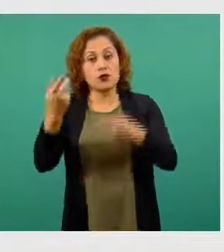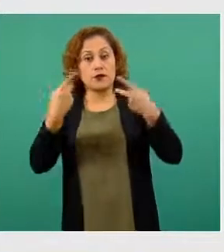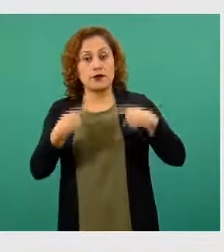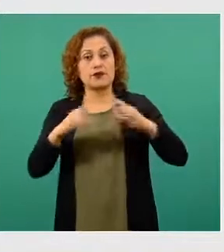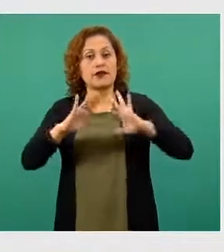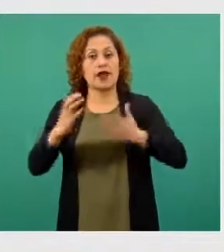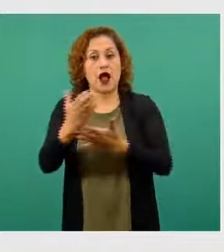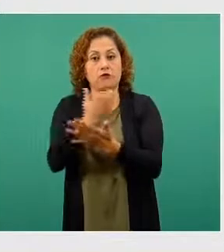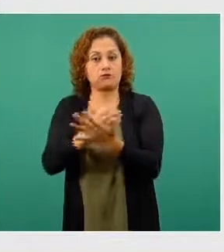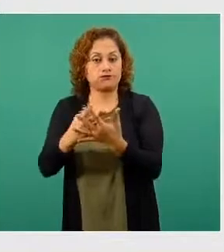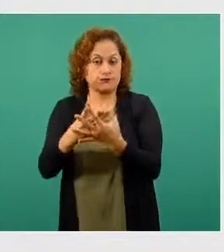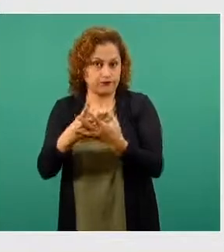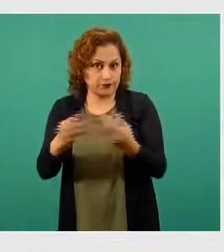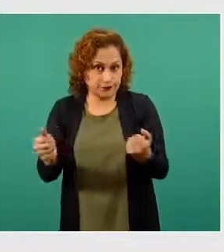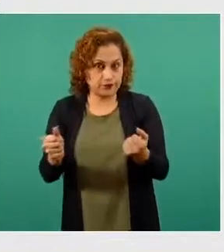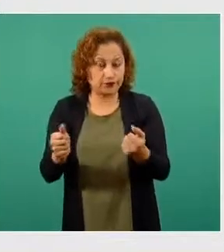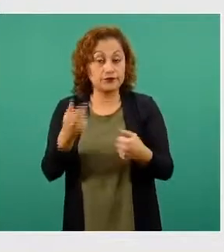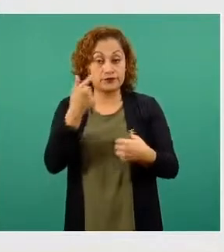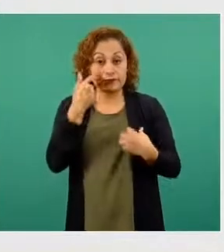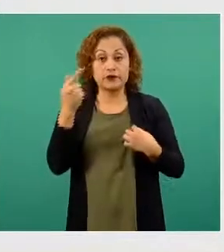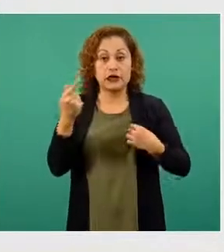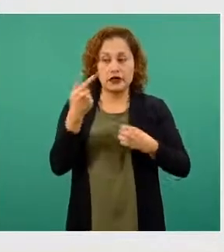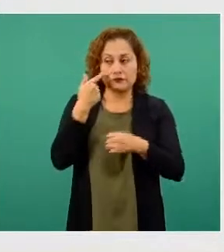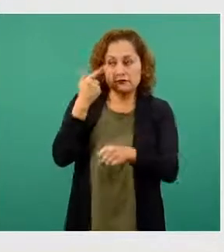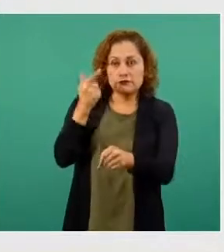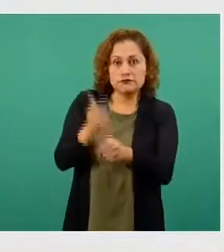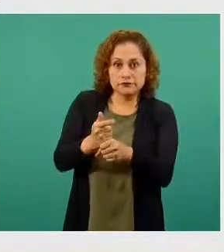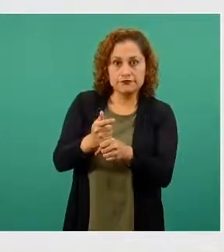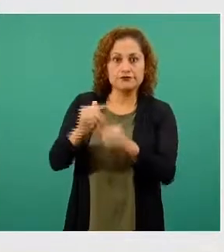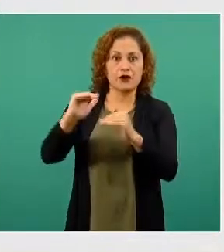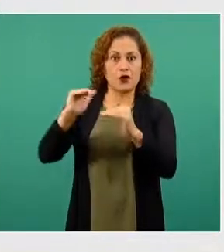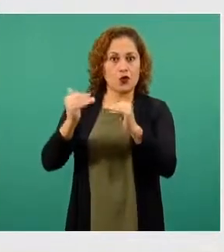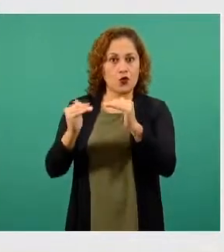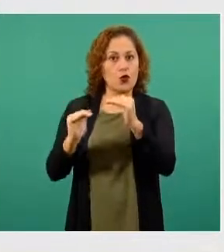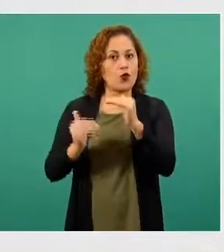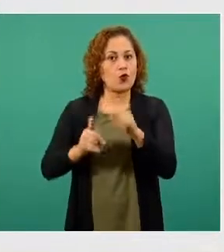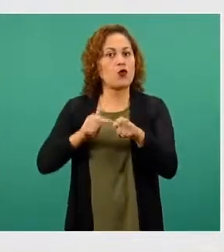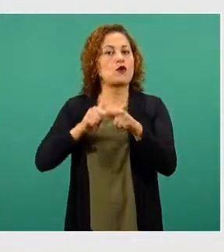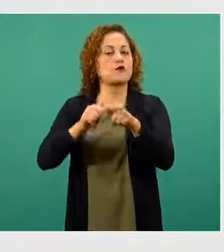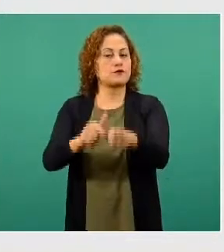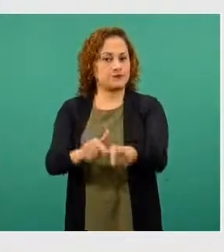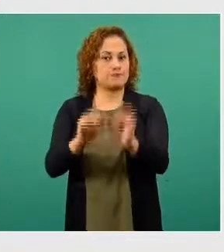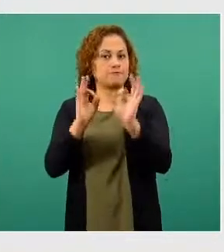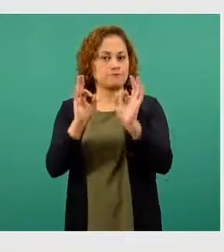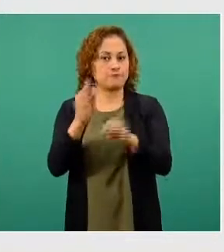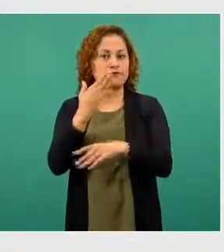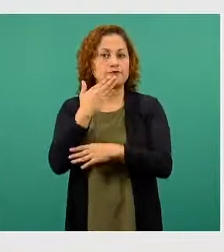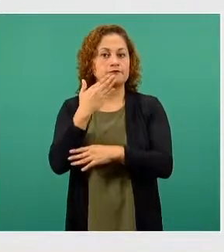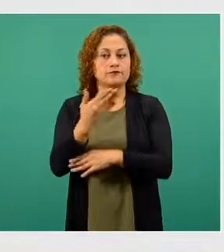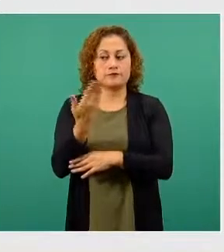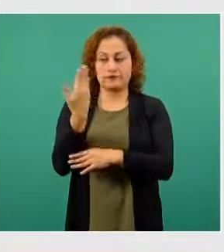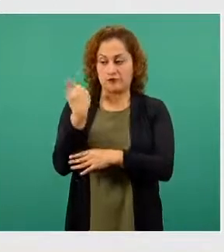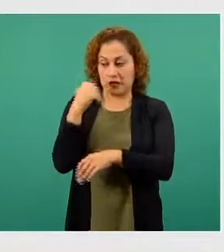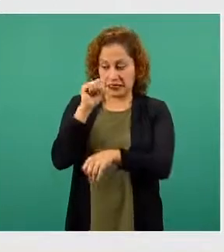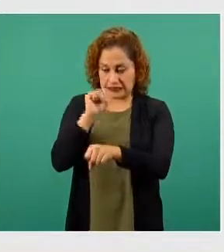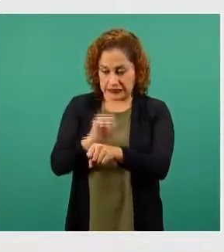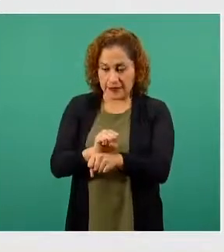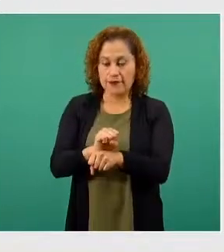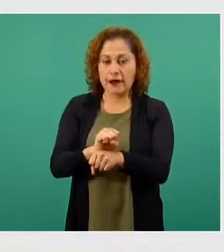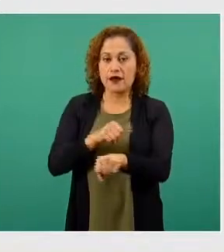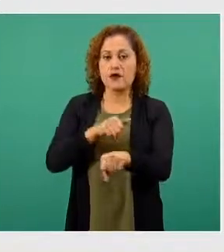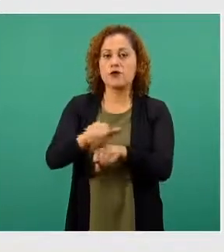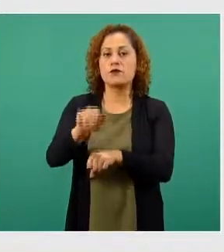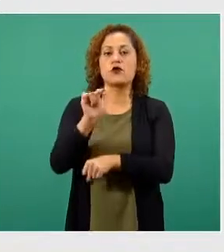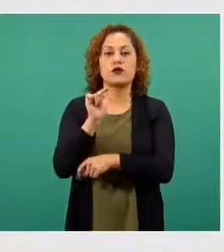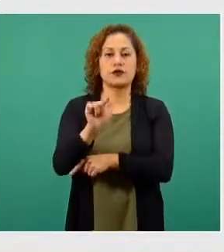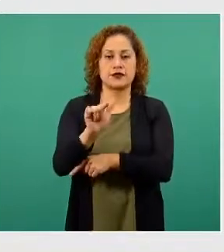en este momento que continuamos, ¿no?, con una tendencia al descenso. En este sentido, hasta la semana epidemiológica